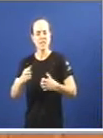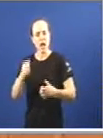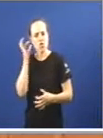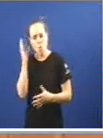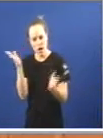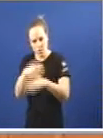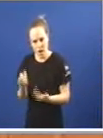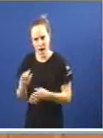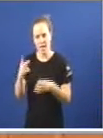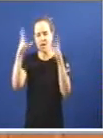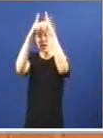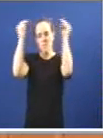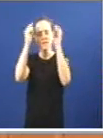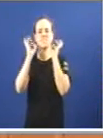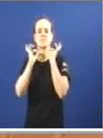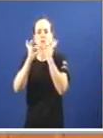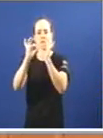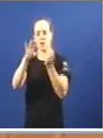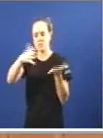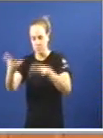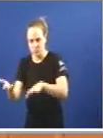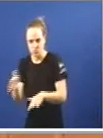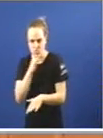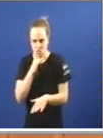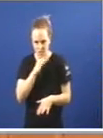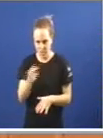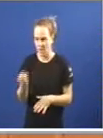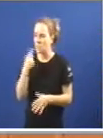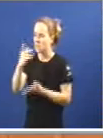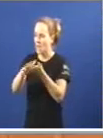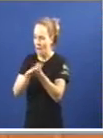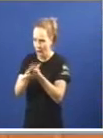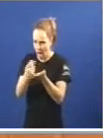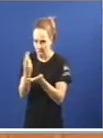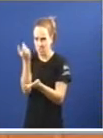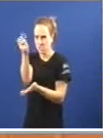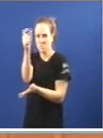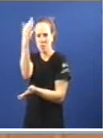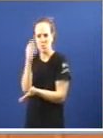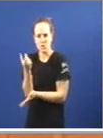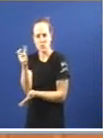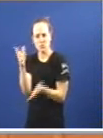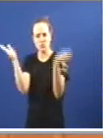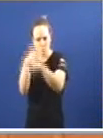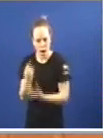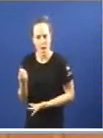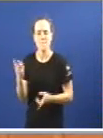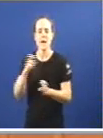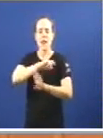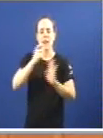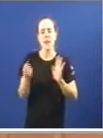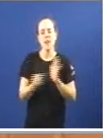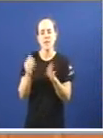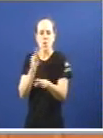las que vos te dediques se van facer y no hay ningún solo céntimo para aplicar una ley de cuidados paliativos que ose también a